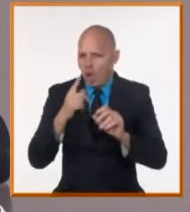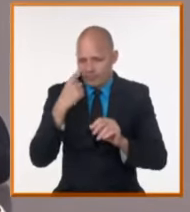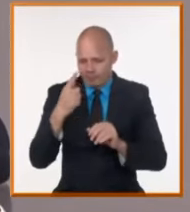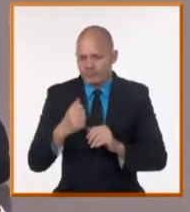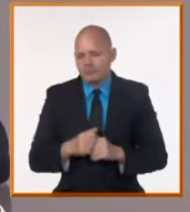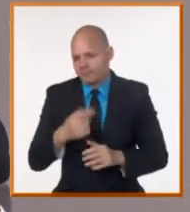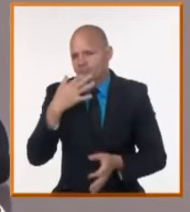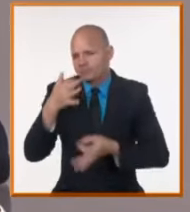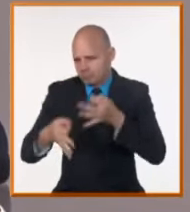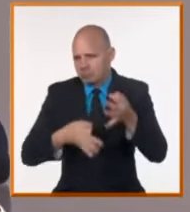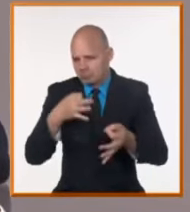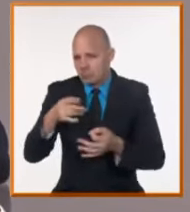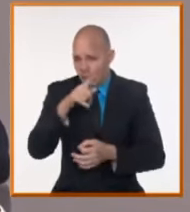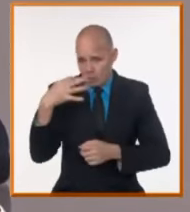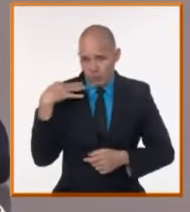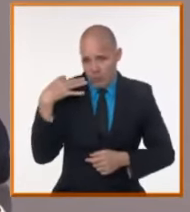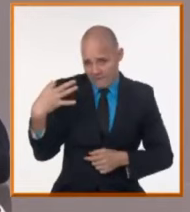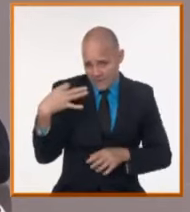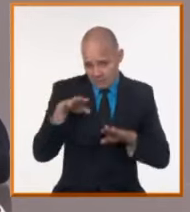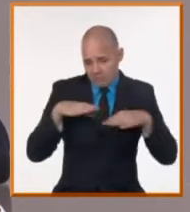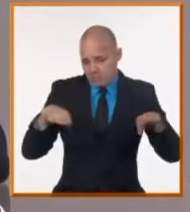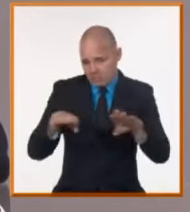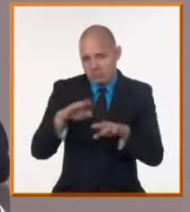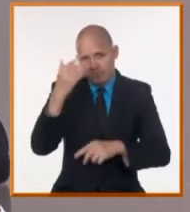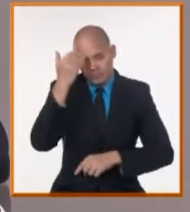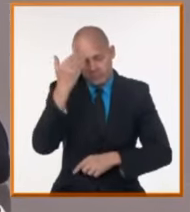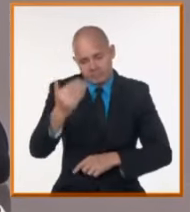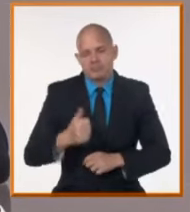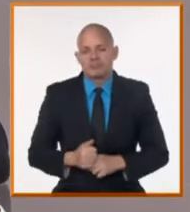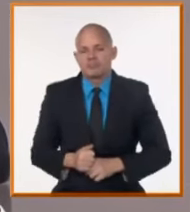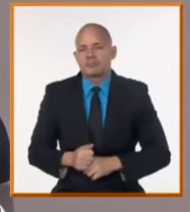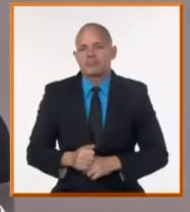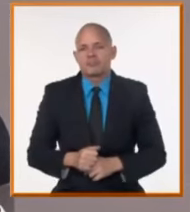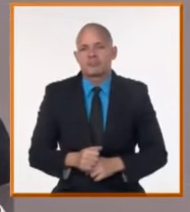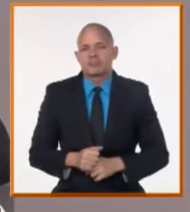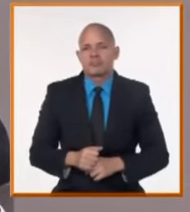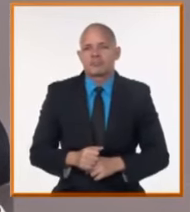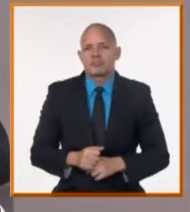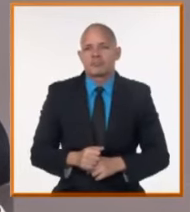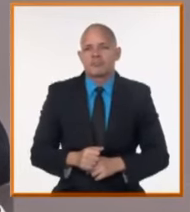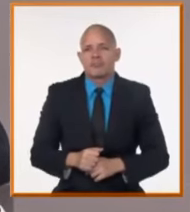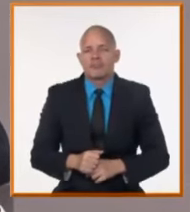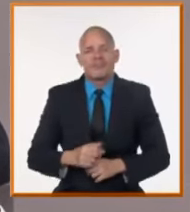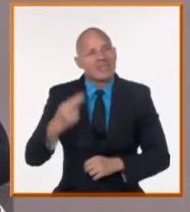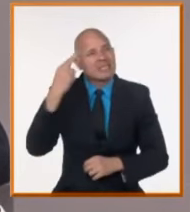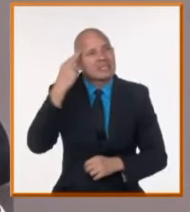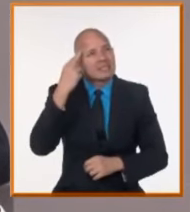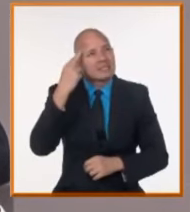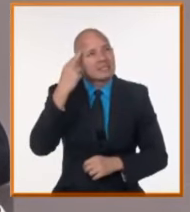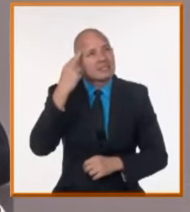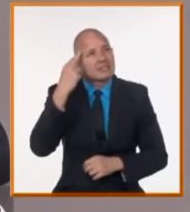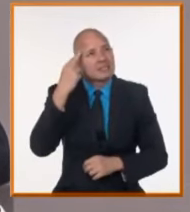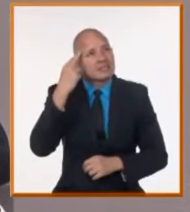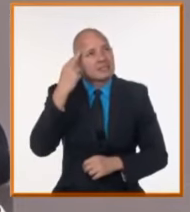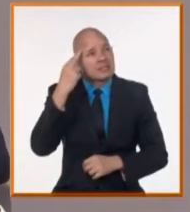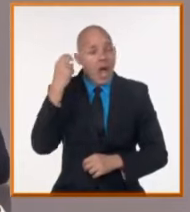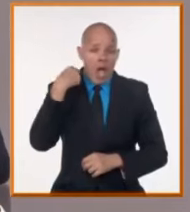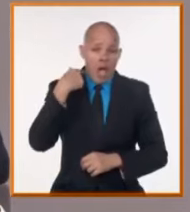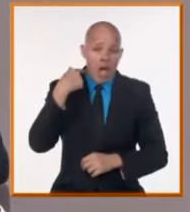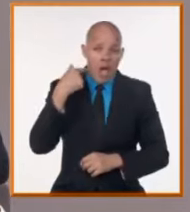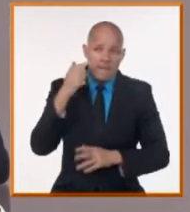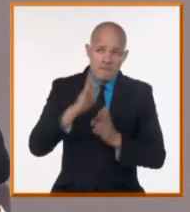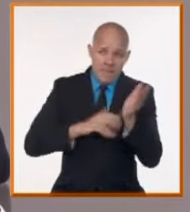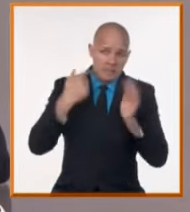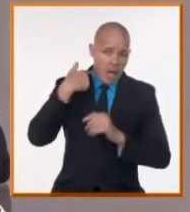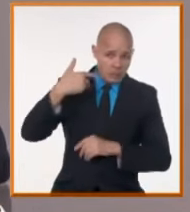Renato, y continuar en la mesa en dos espacios ya en abril. Elier hizo una alusión